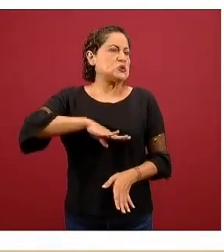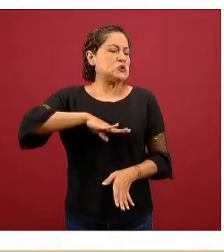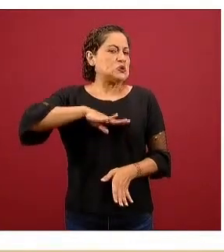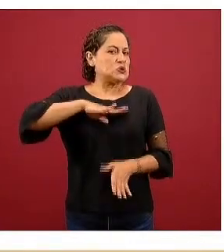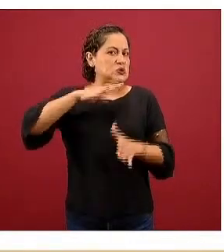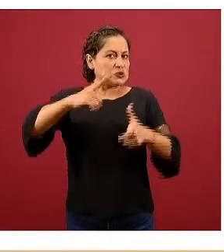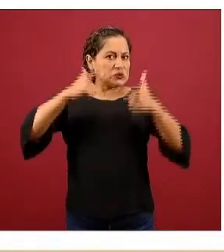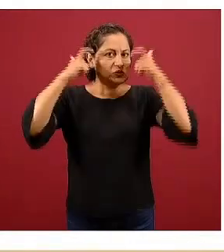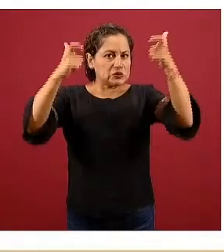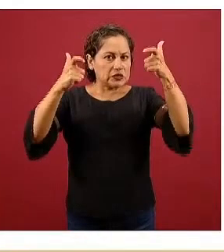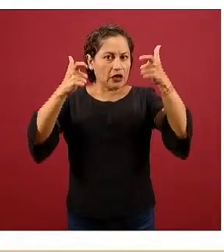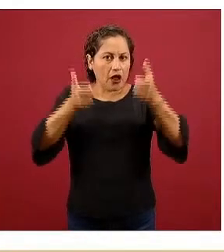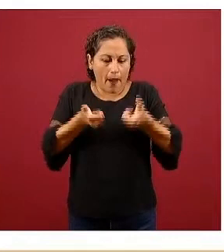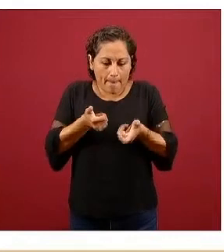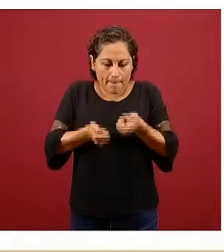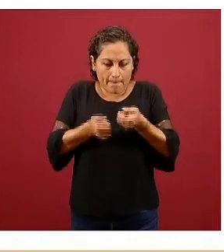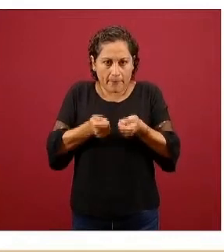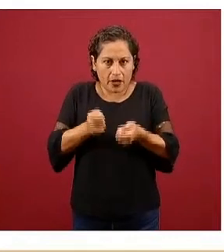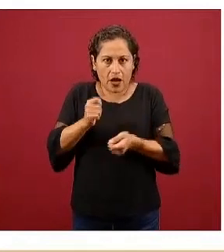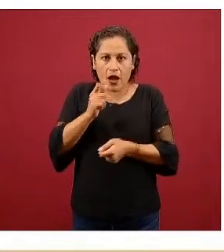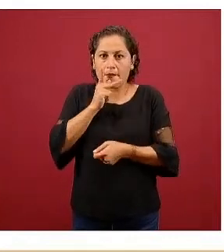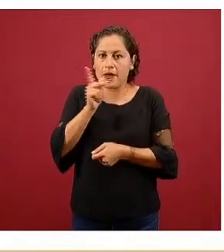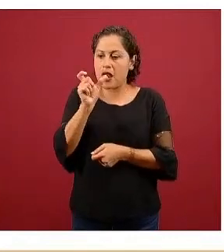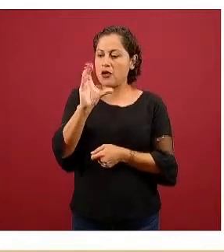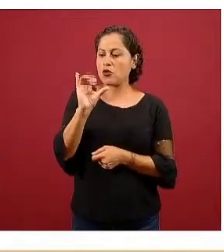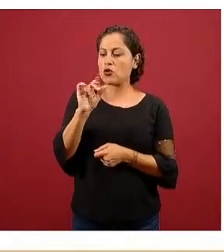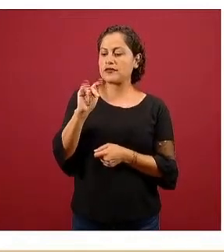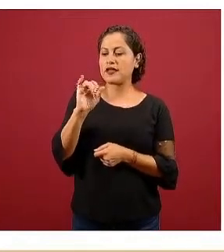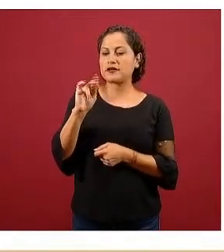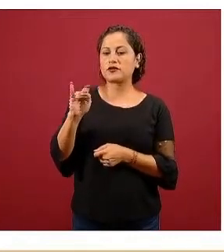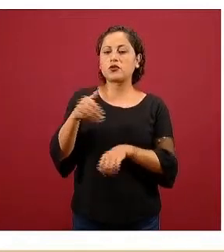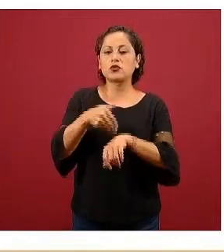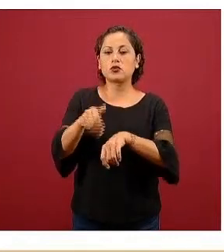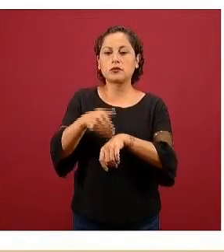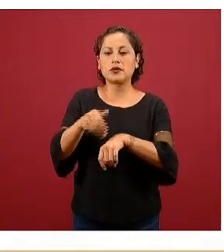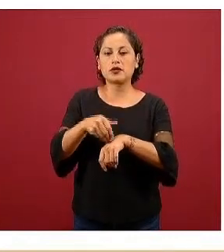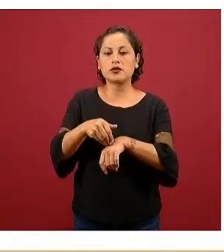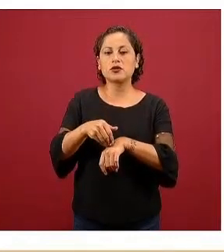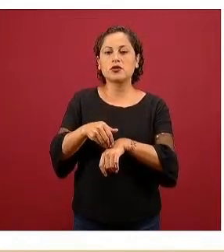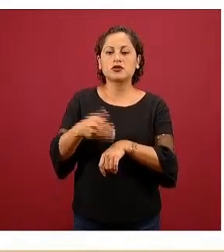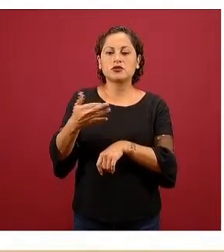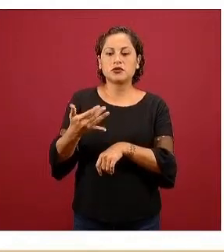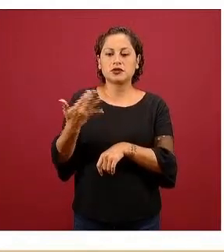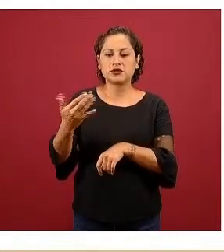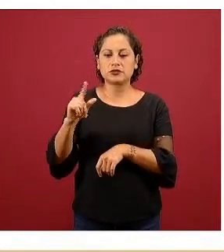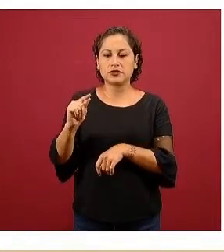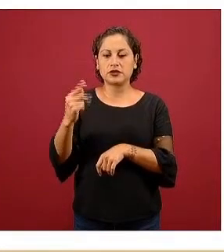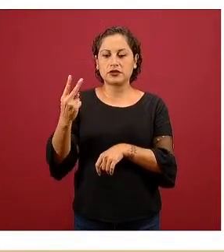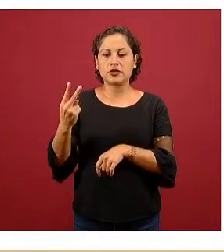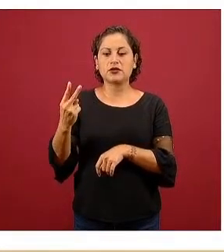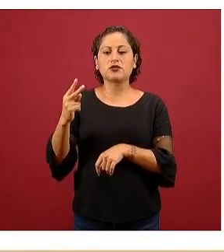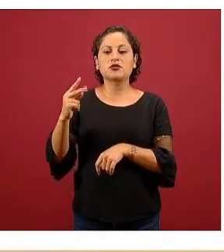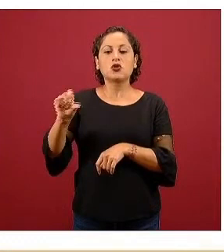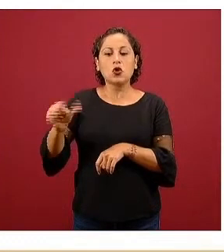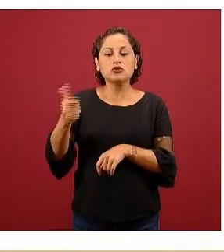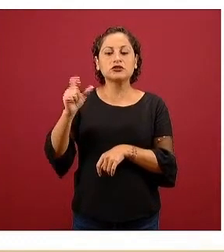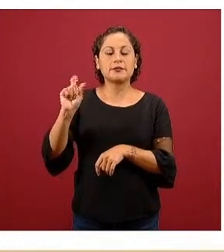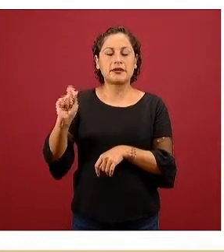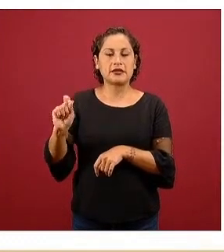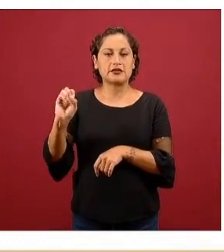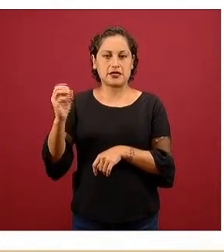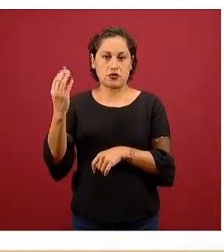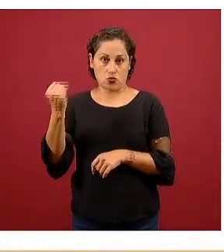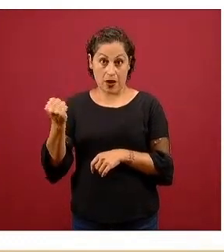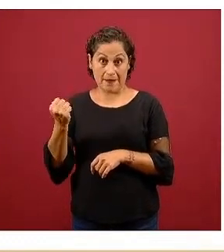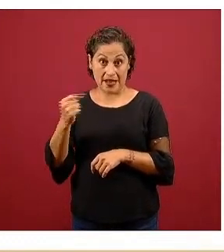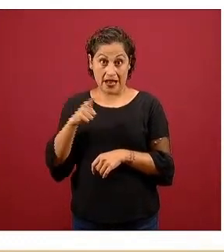enviar la palabra contacto al 5572 11 2009 y ahí